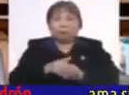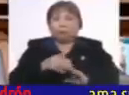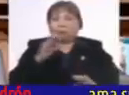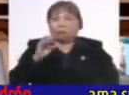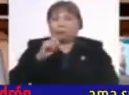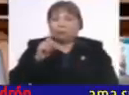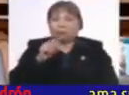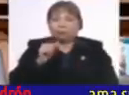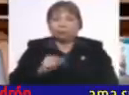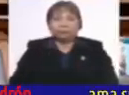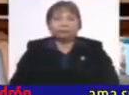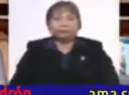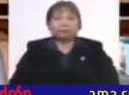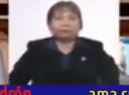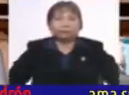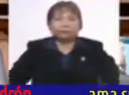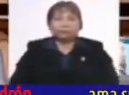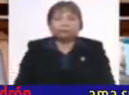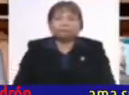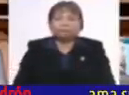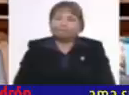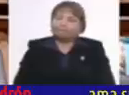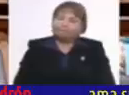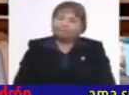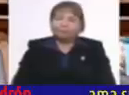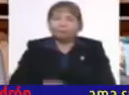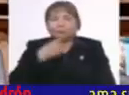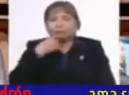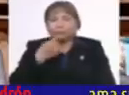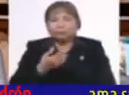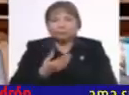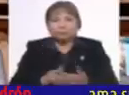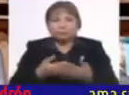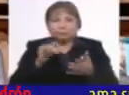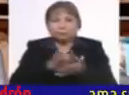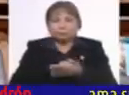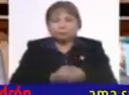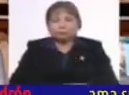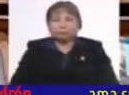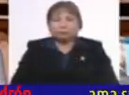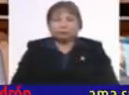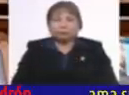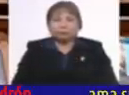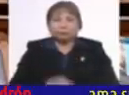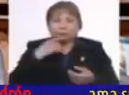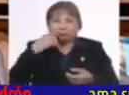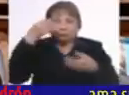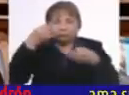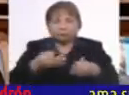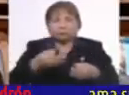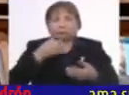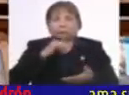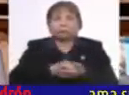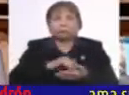gonzález y usted ha dicho que usted ha afirmado